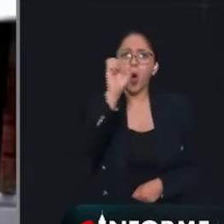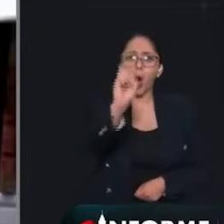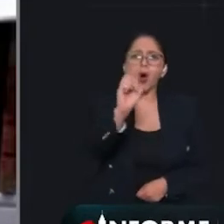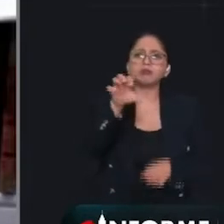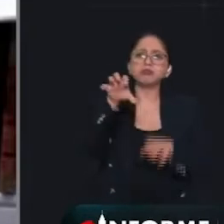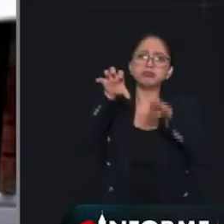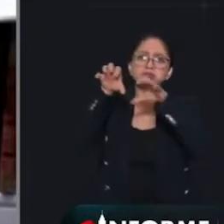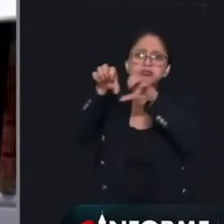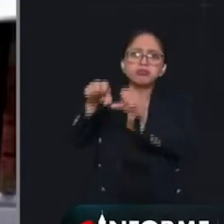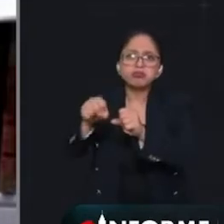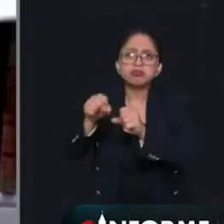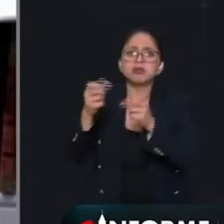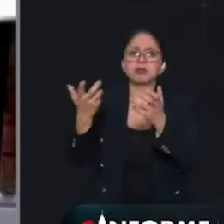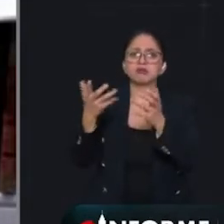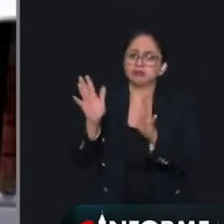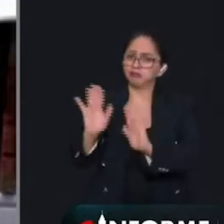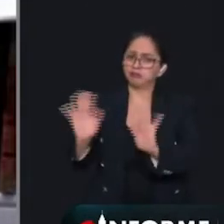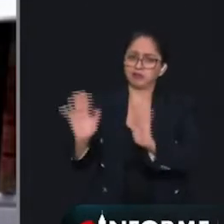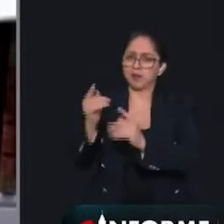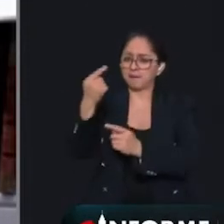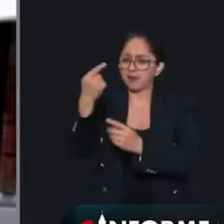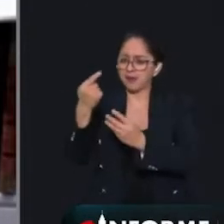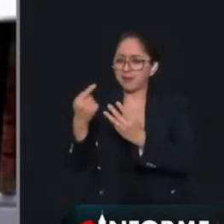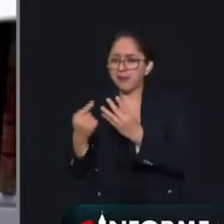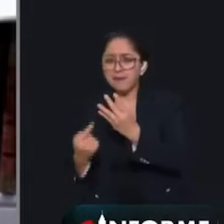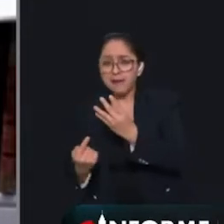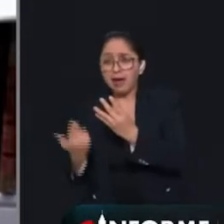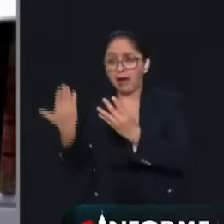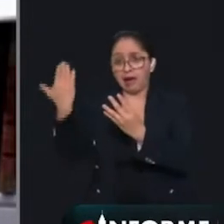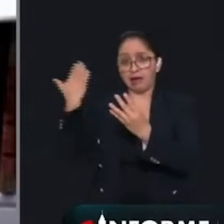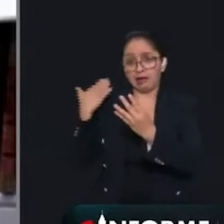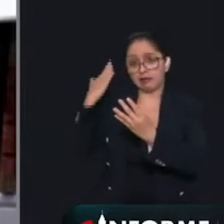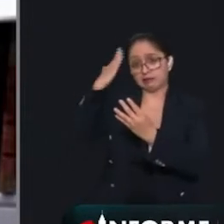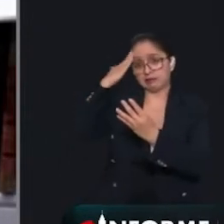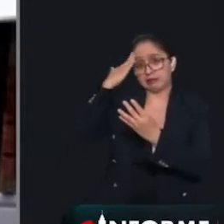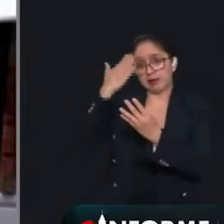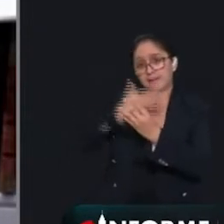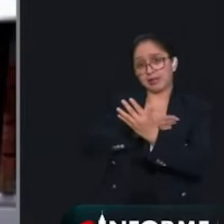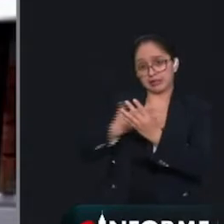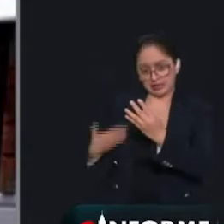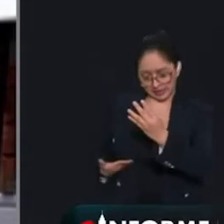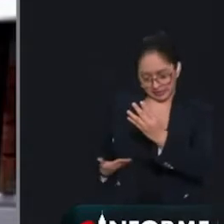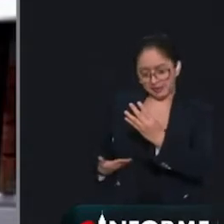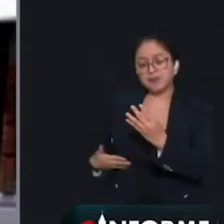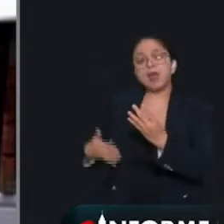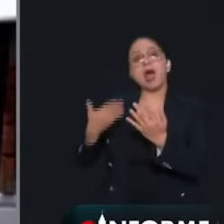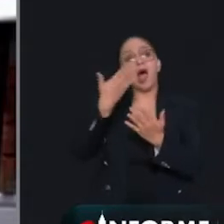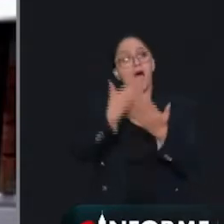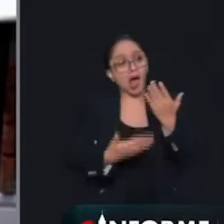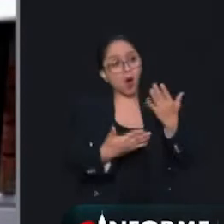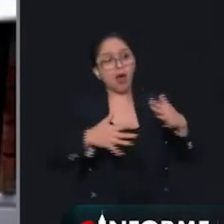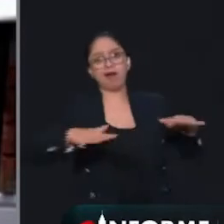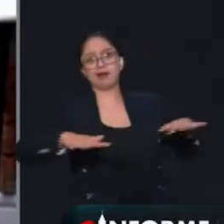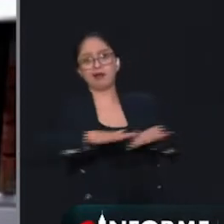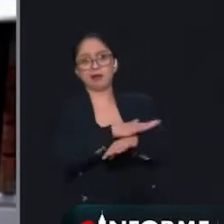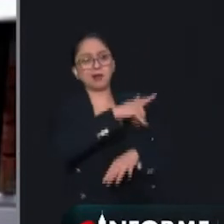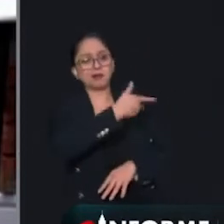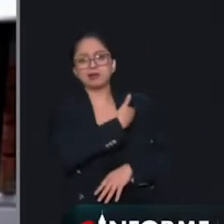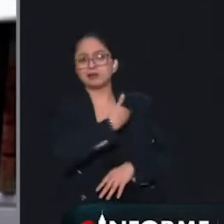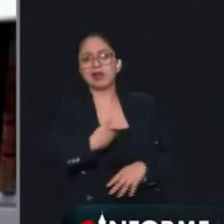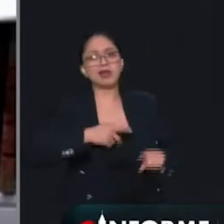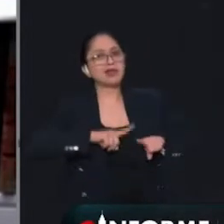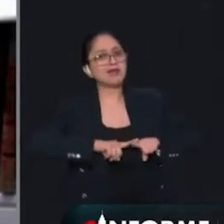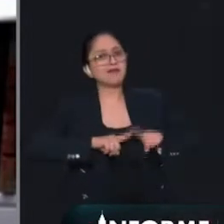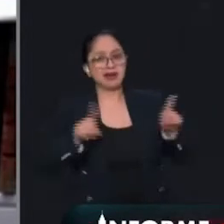etcétera, etcétera. Esto por supuesto ha cambiado, ¿no? Pero si nosotros revisamos nuestra historia, vamos a ver